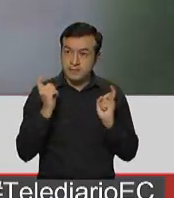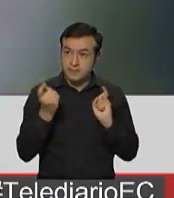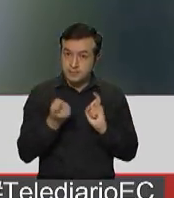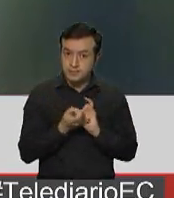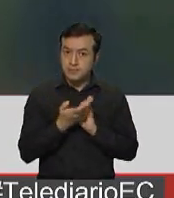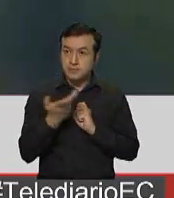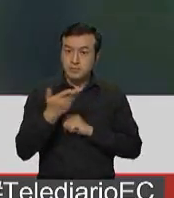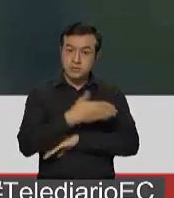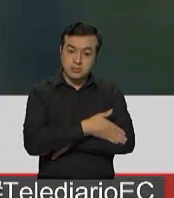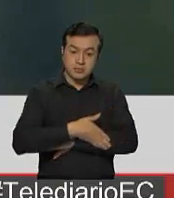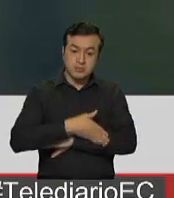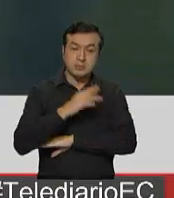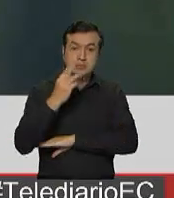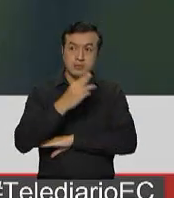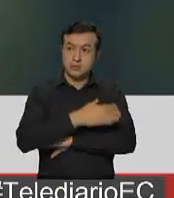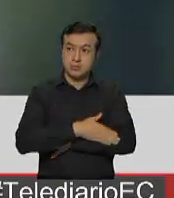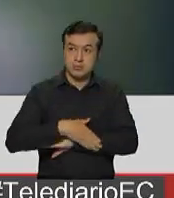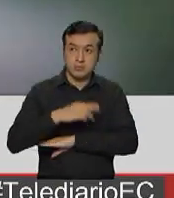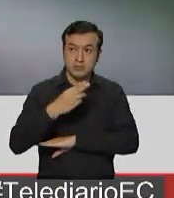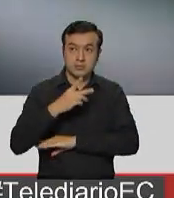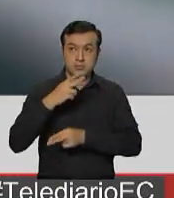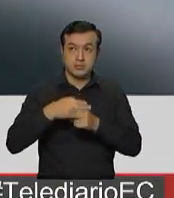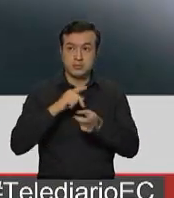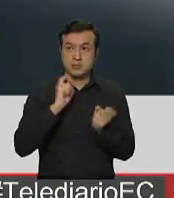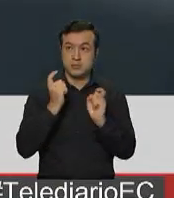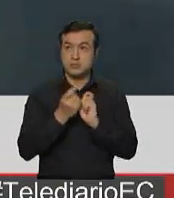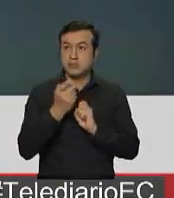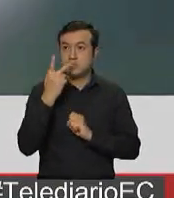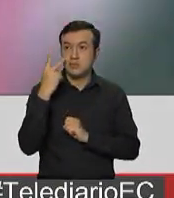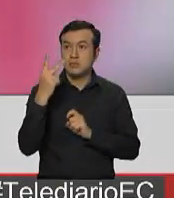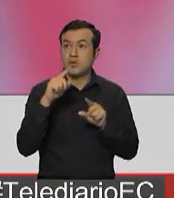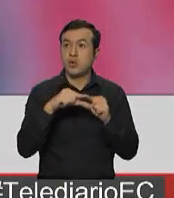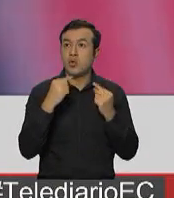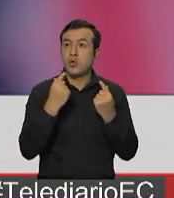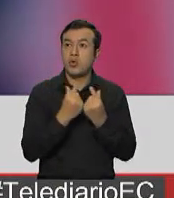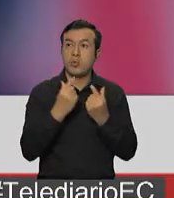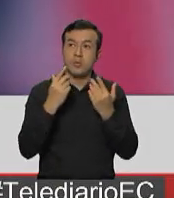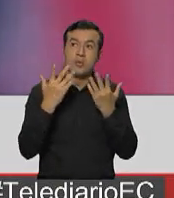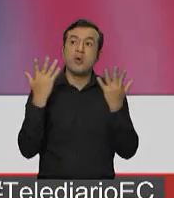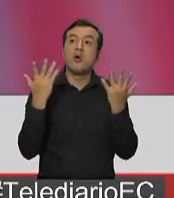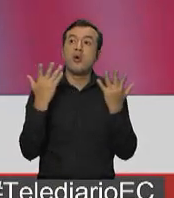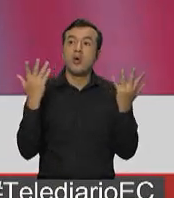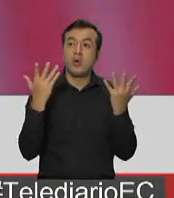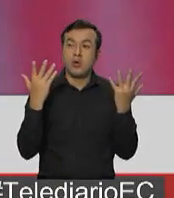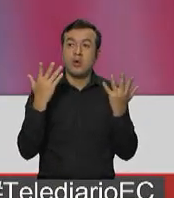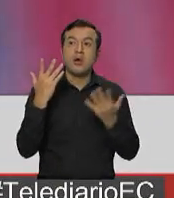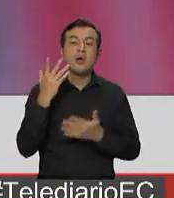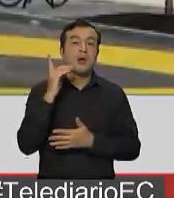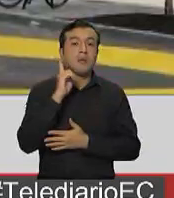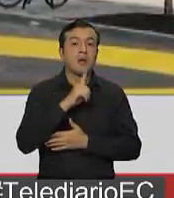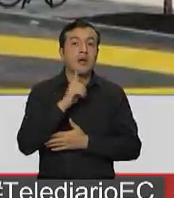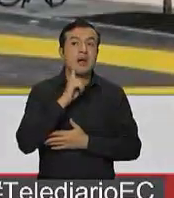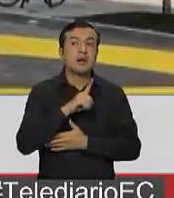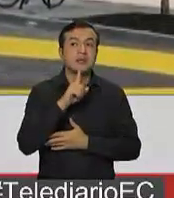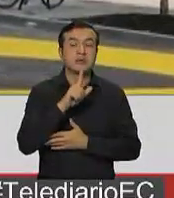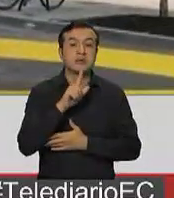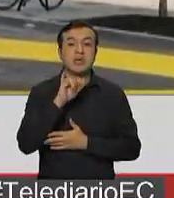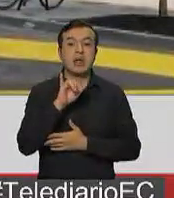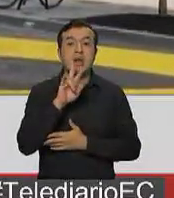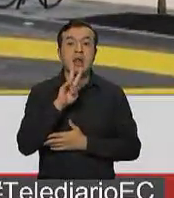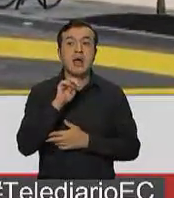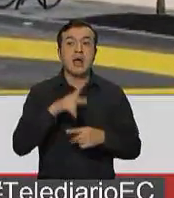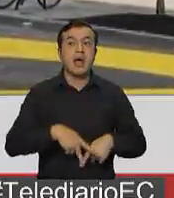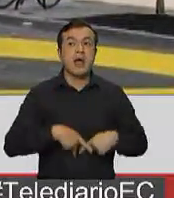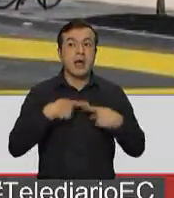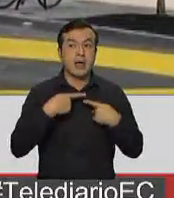de la calle 16 frente a la Casa Blanca, al del movimiento antirracista Black Lives Matter, nombre que también se